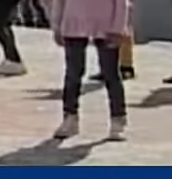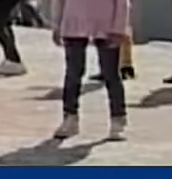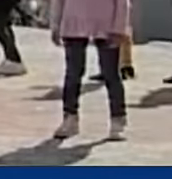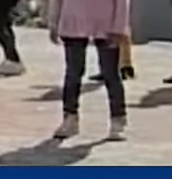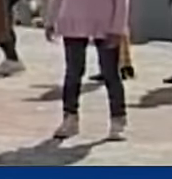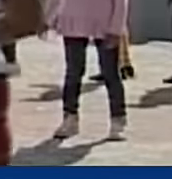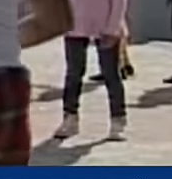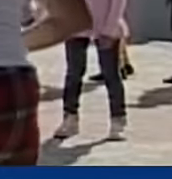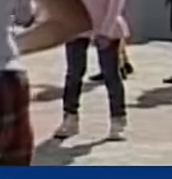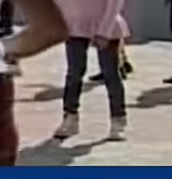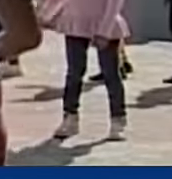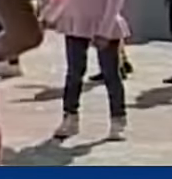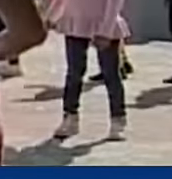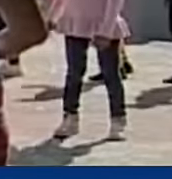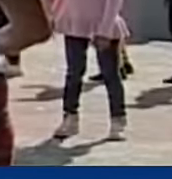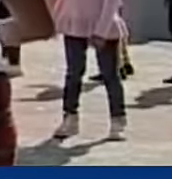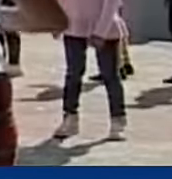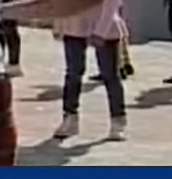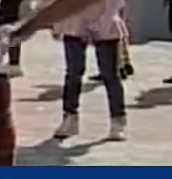nuestro glorioso estado Monagas.